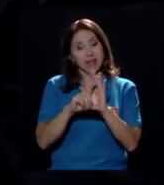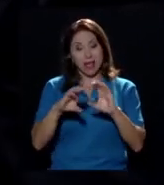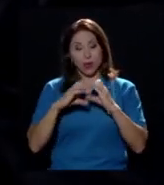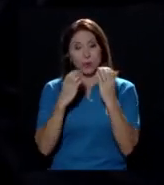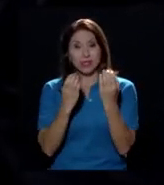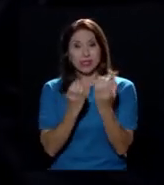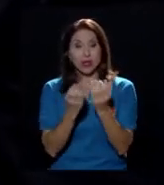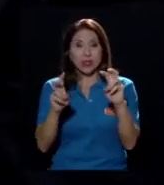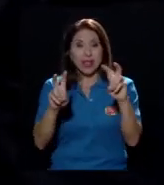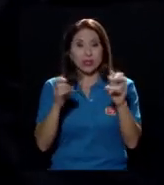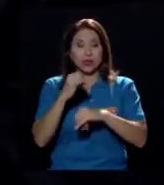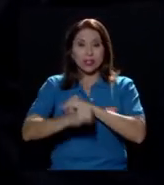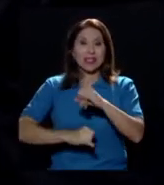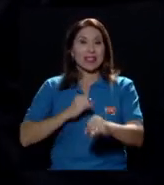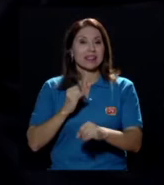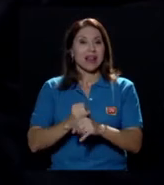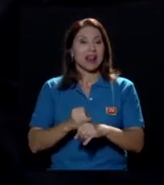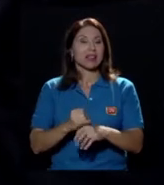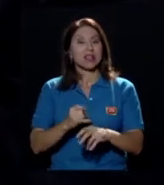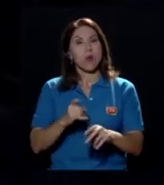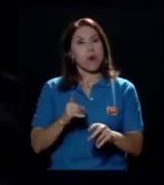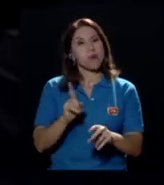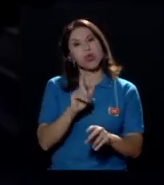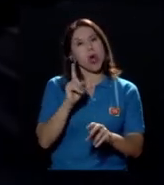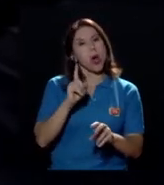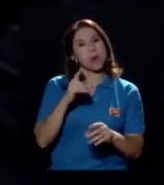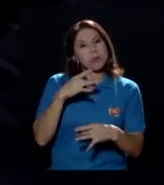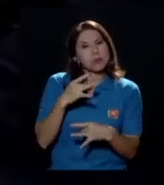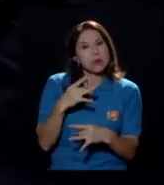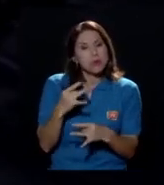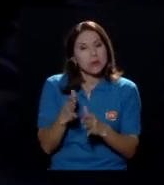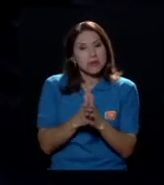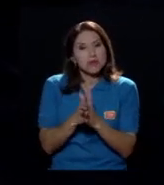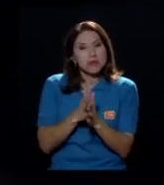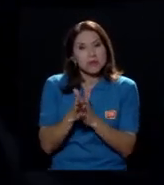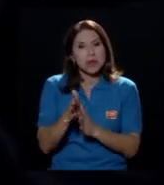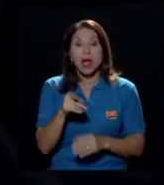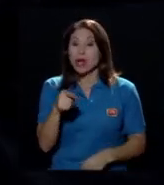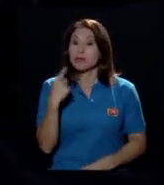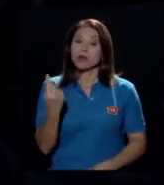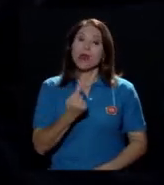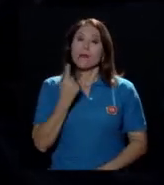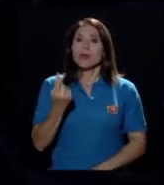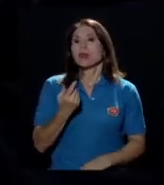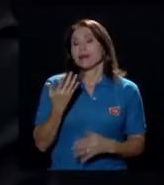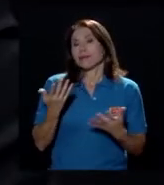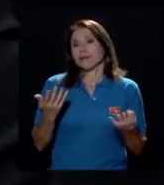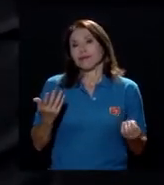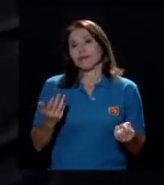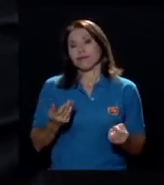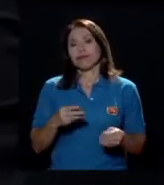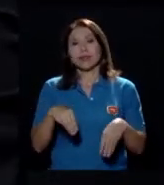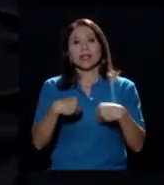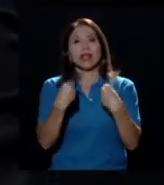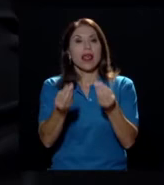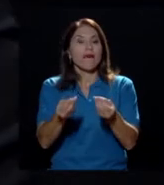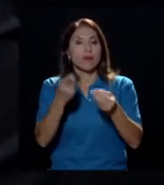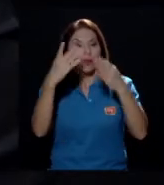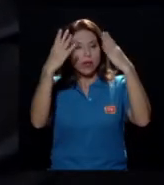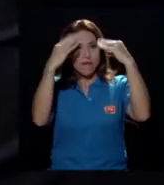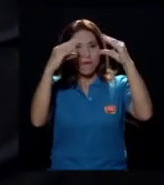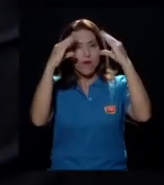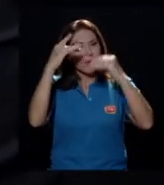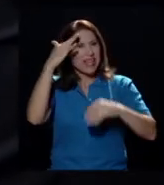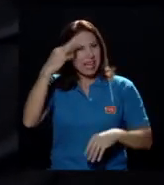Asuntos Internacionales, y lo que se convirtió es entregar un informe y realmente y ni creo que la primera